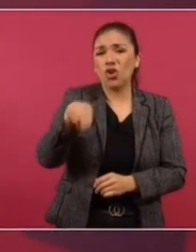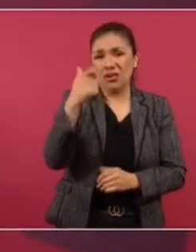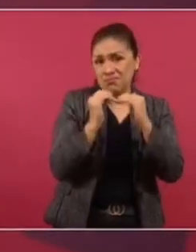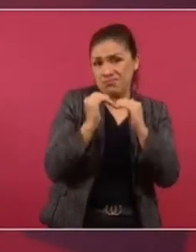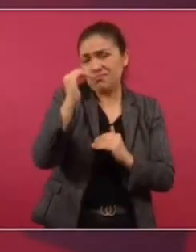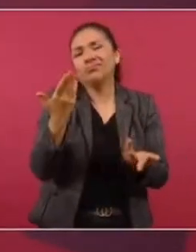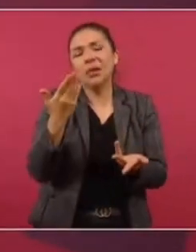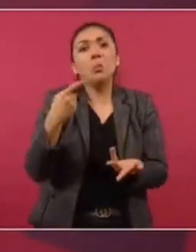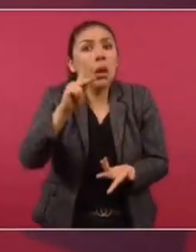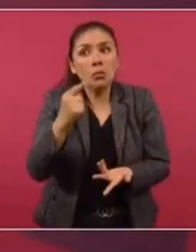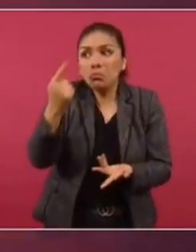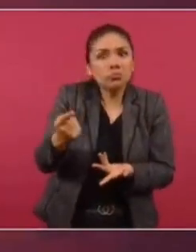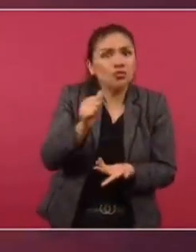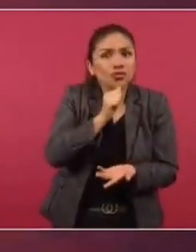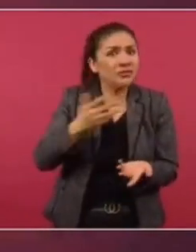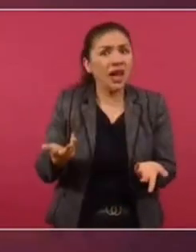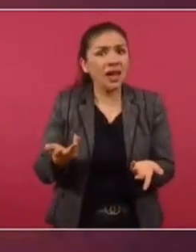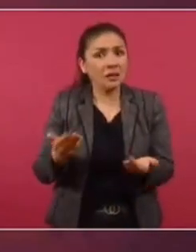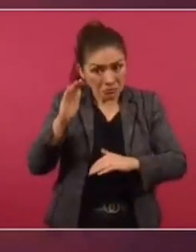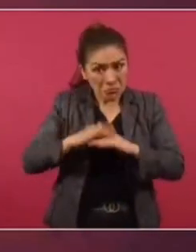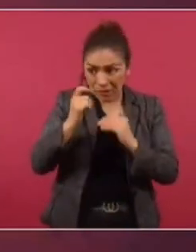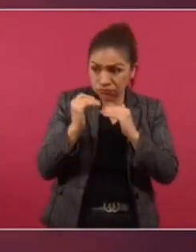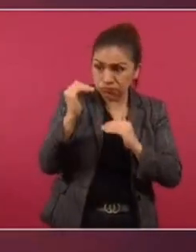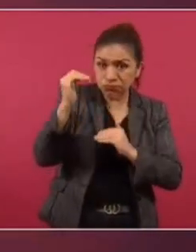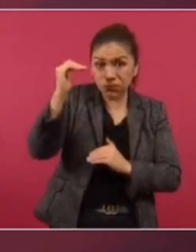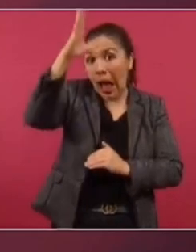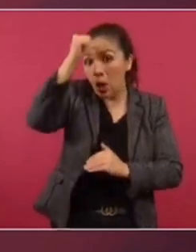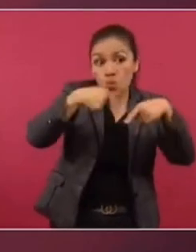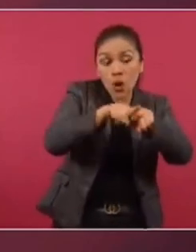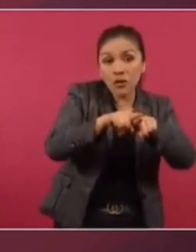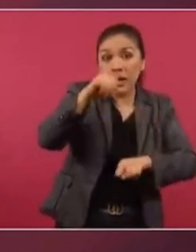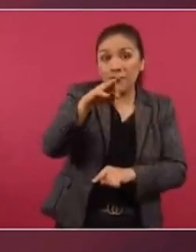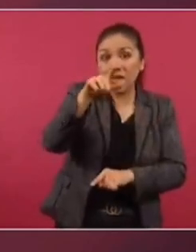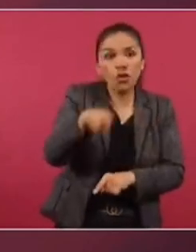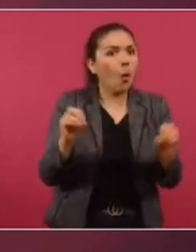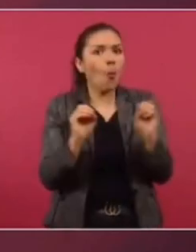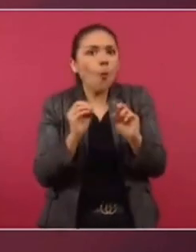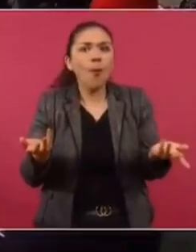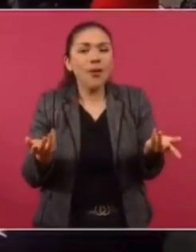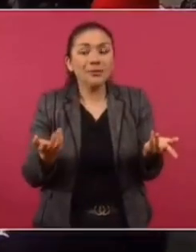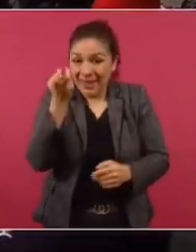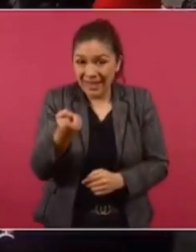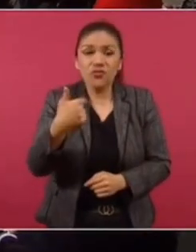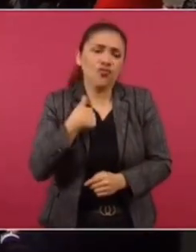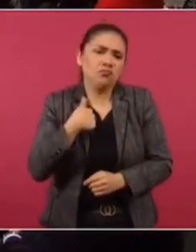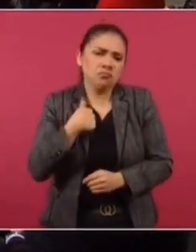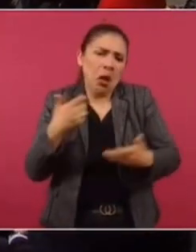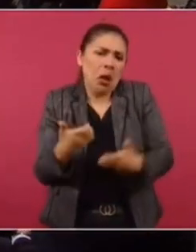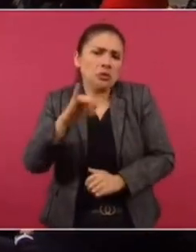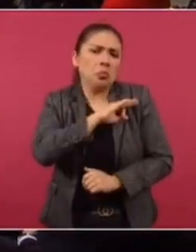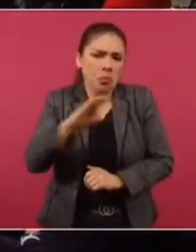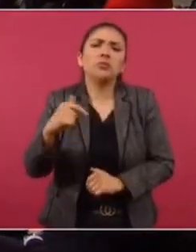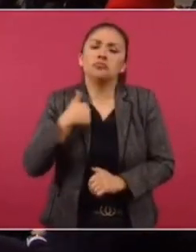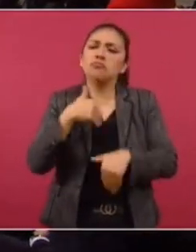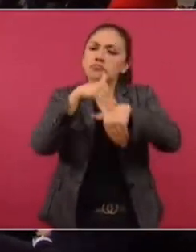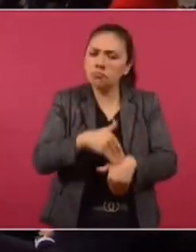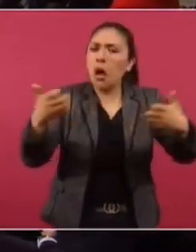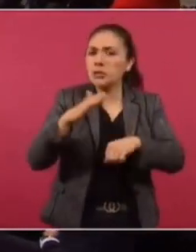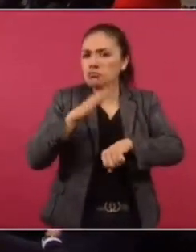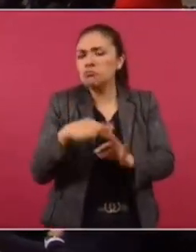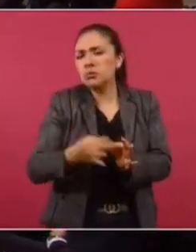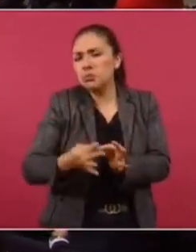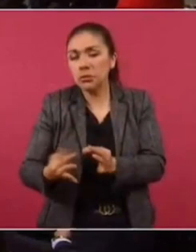eso. No ha aumentado ni siquiera de conformidad con la inflación. Entonces, eso es lo que yo puedo hacer. Eso es lo que yo estoy cumpliendo.